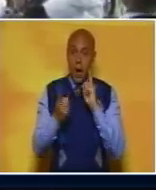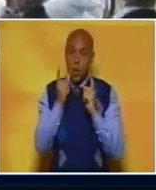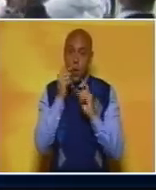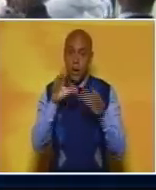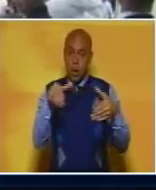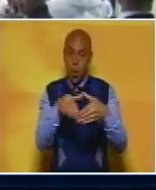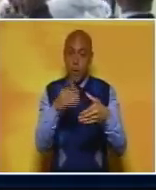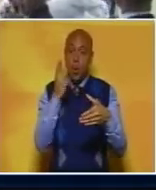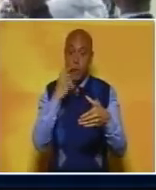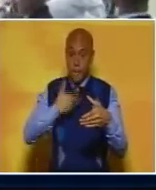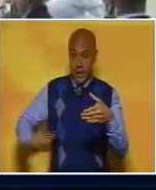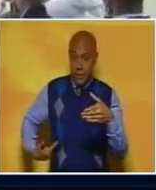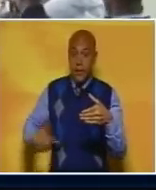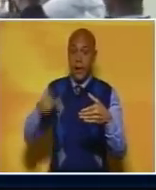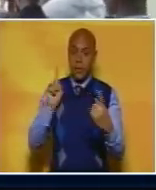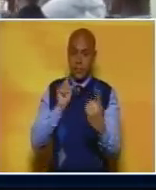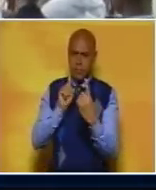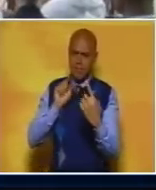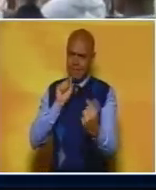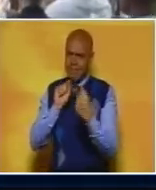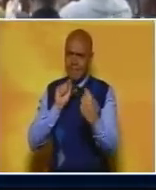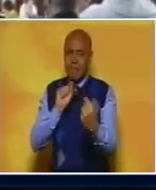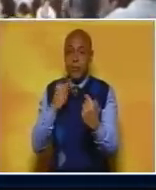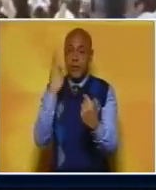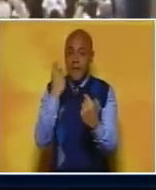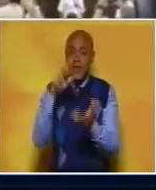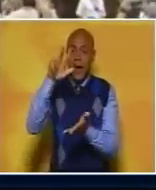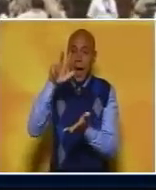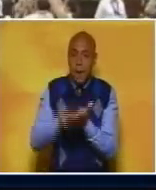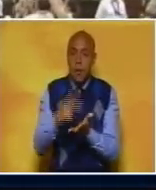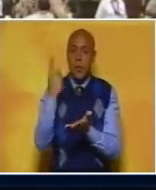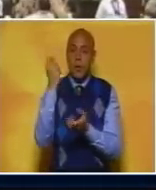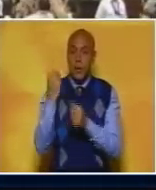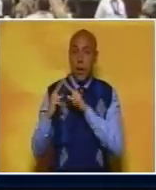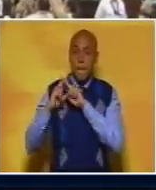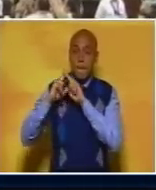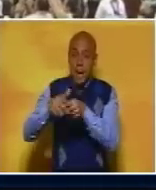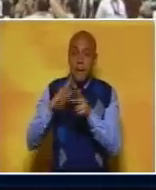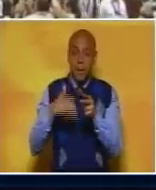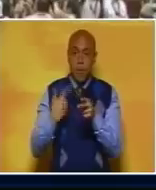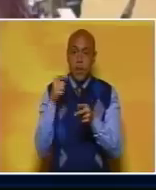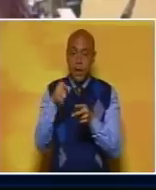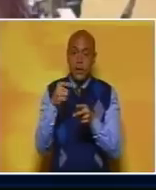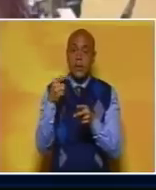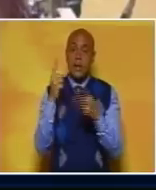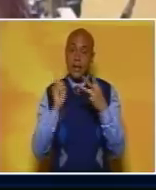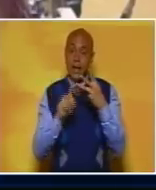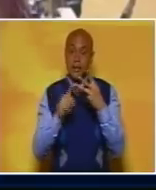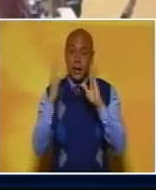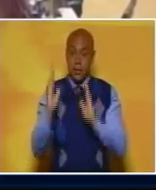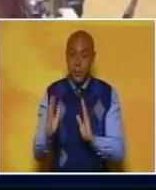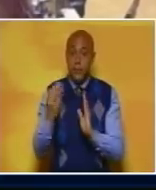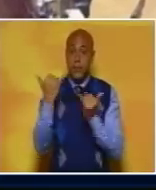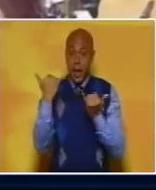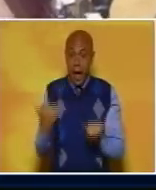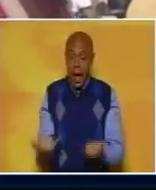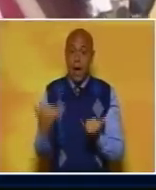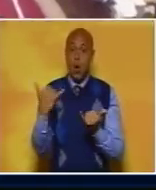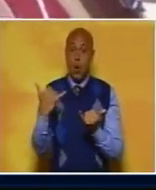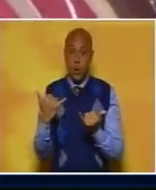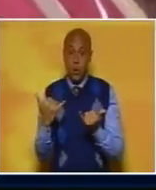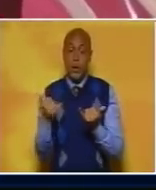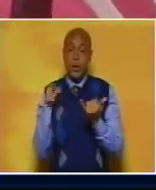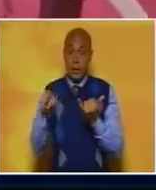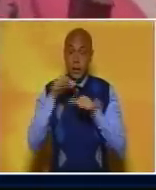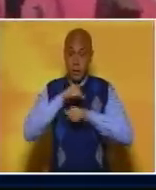el mandatario y la Asamblea Legislativa por la falta de aprobación de un préstamo para financiar la tercera fase. El ingreso de estos elementos